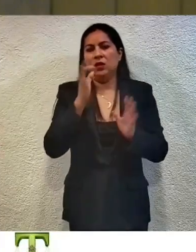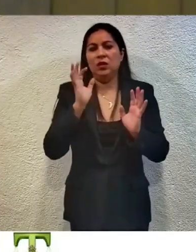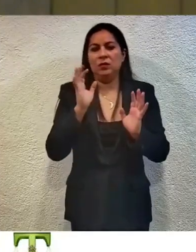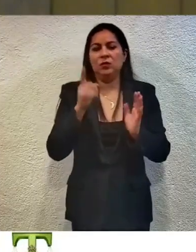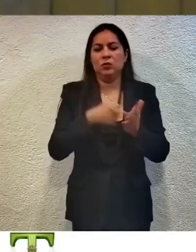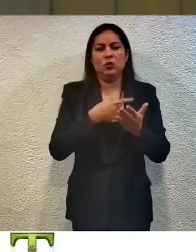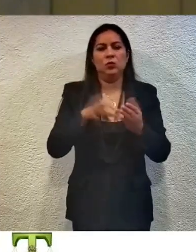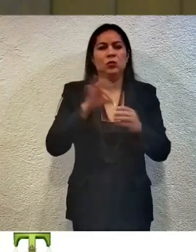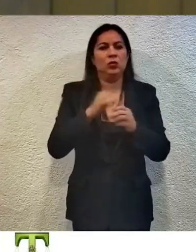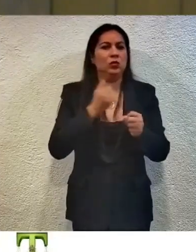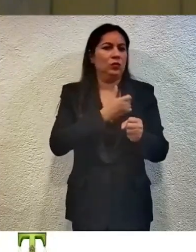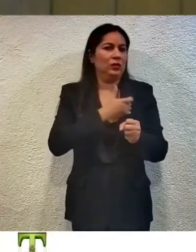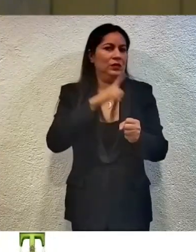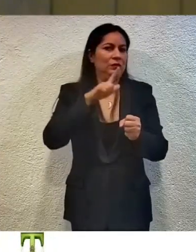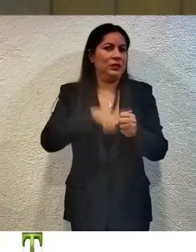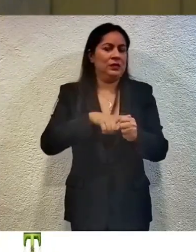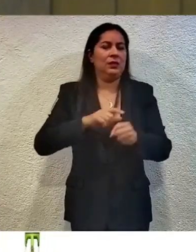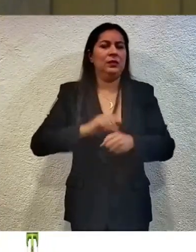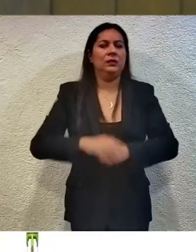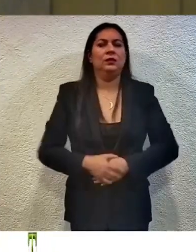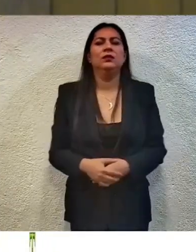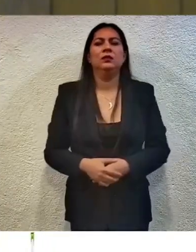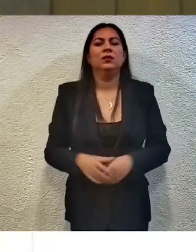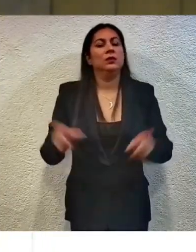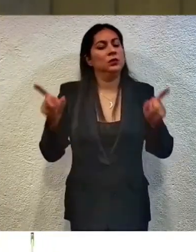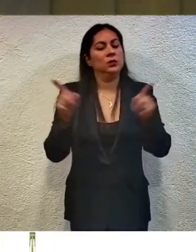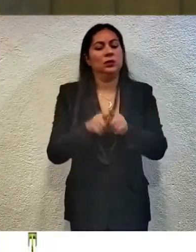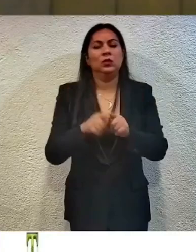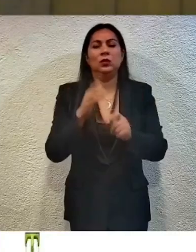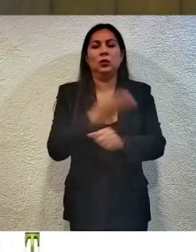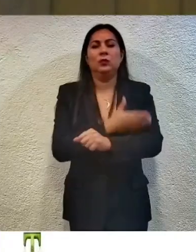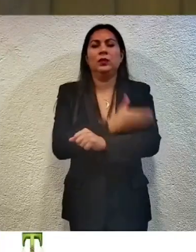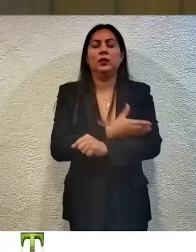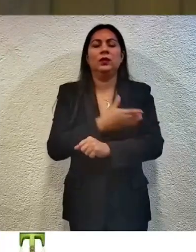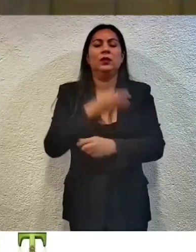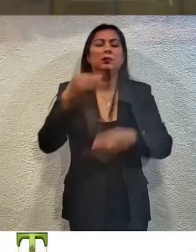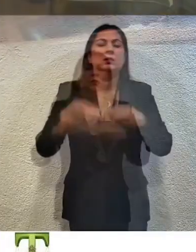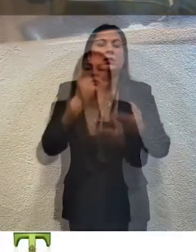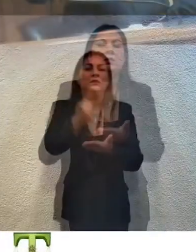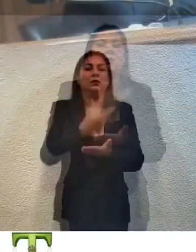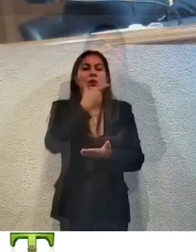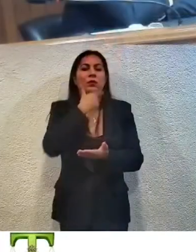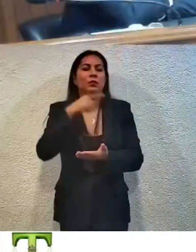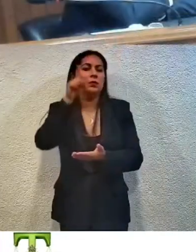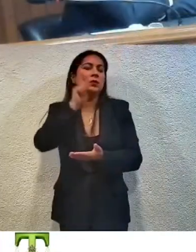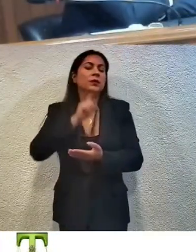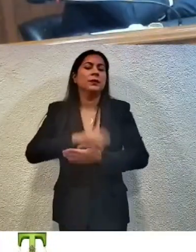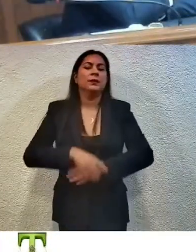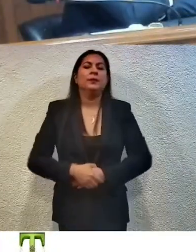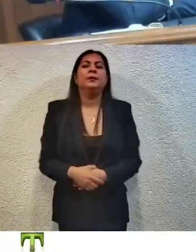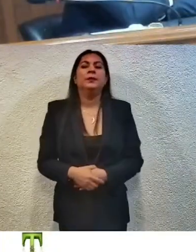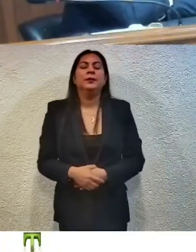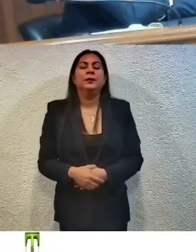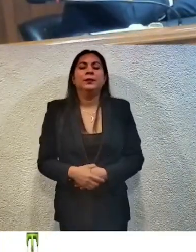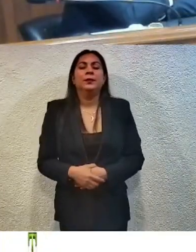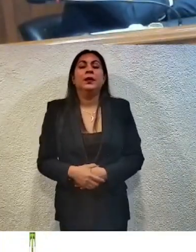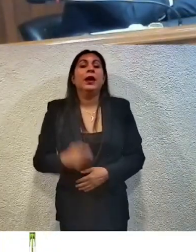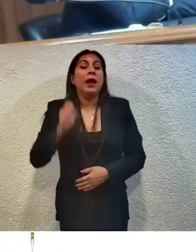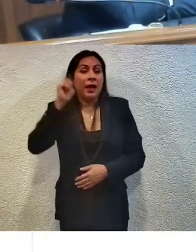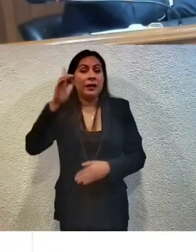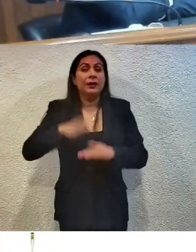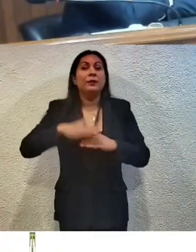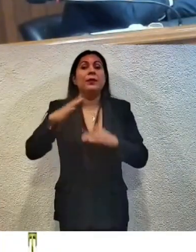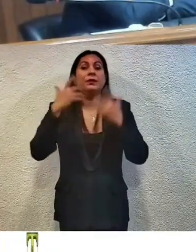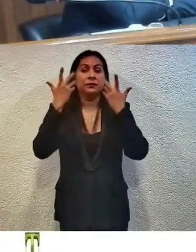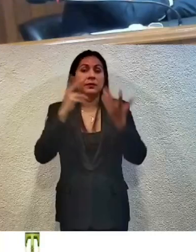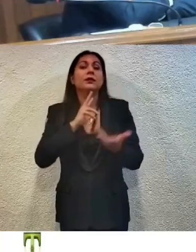voto particular. Es cuanto, compañeras magistradas, compañero magistrado. ¿Alguien más desea